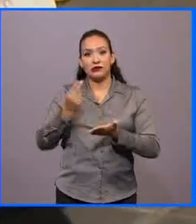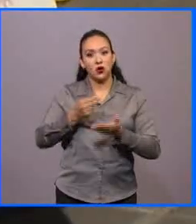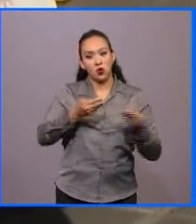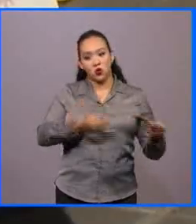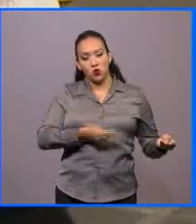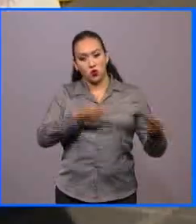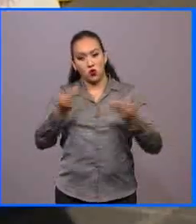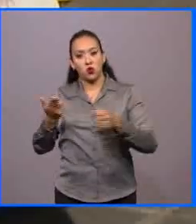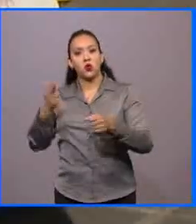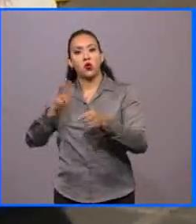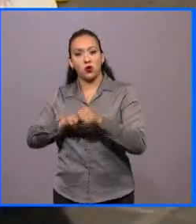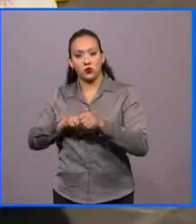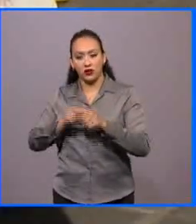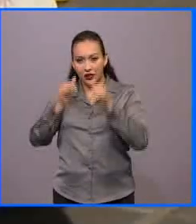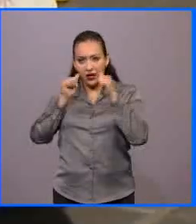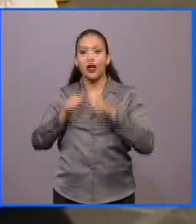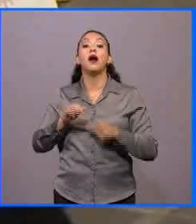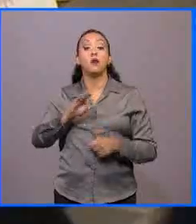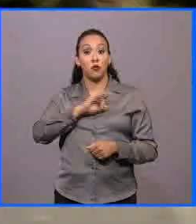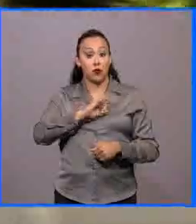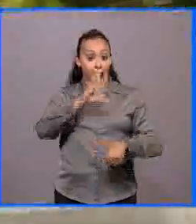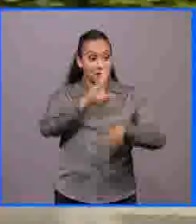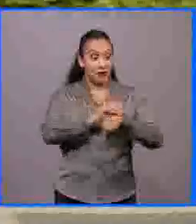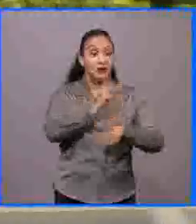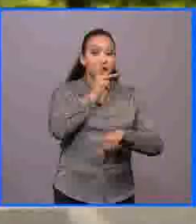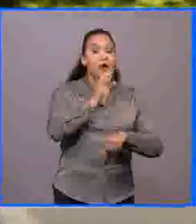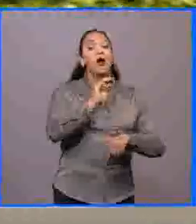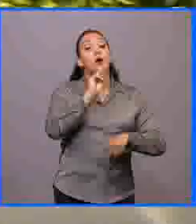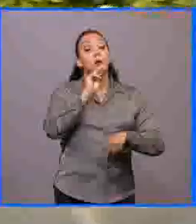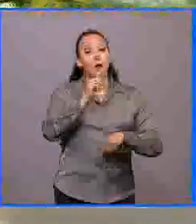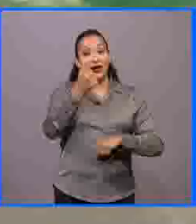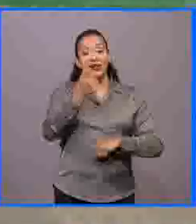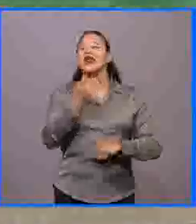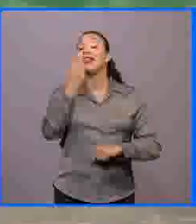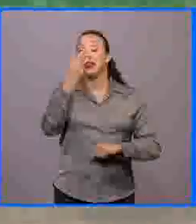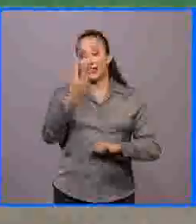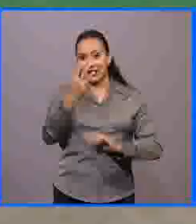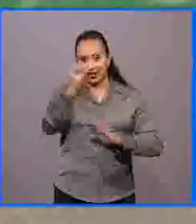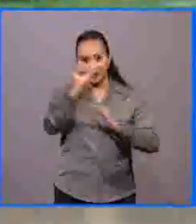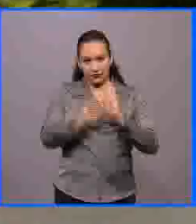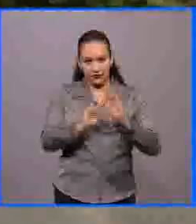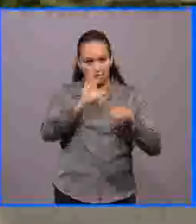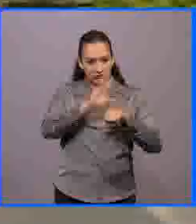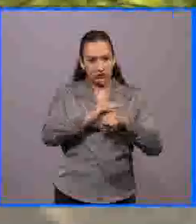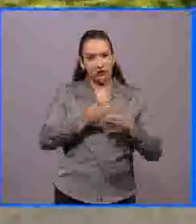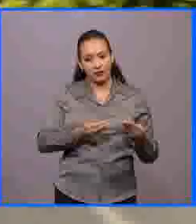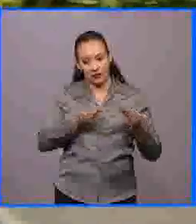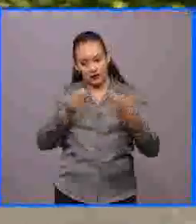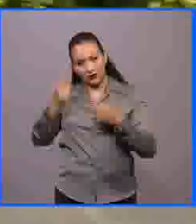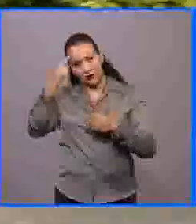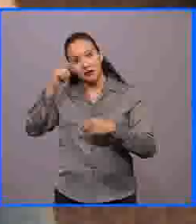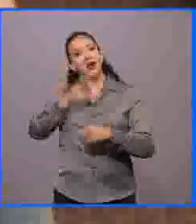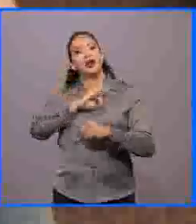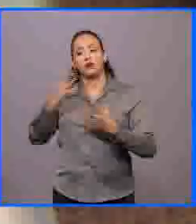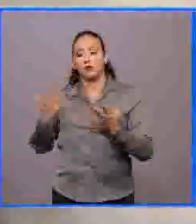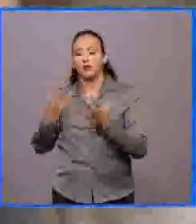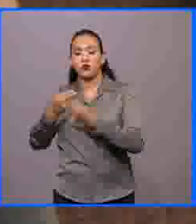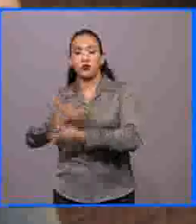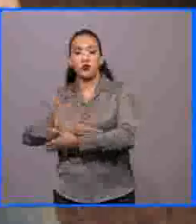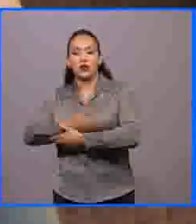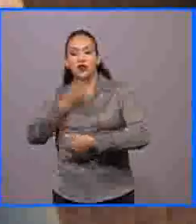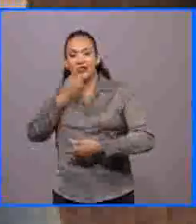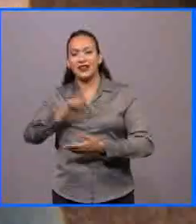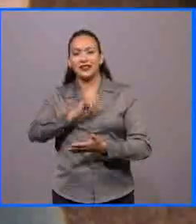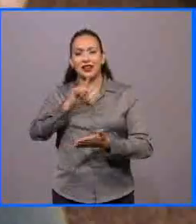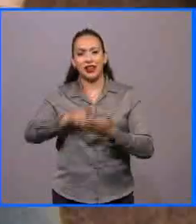dará una prórroga de licencia de maternidad o paternidad de 3 meses. Esto dispuesto en el artículo 29 de la Ley de los